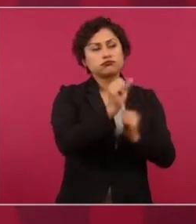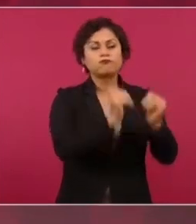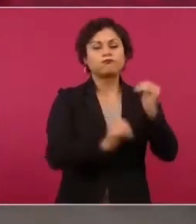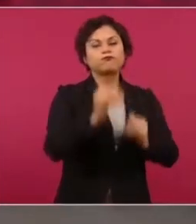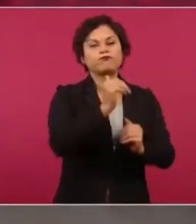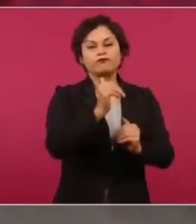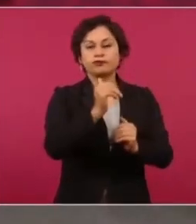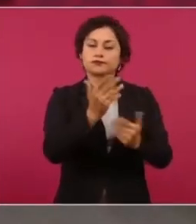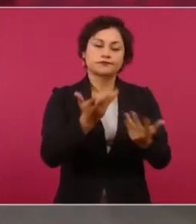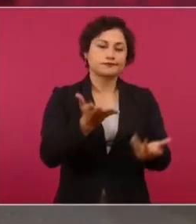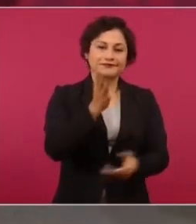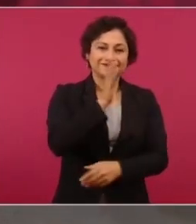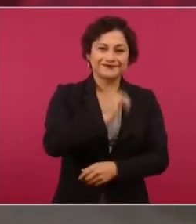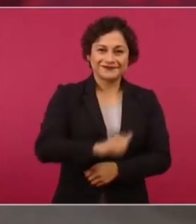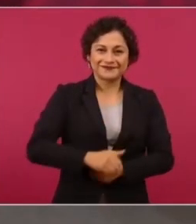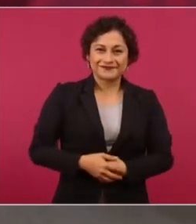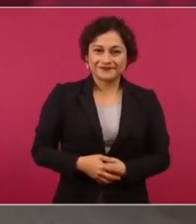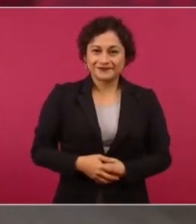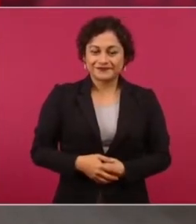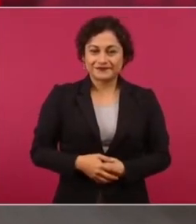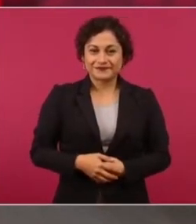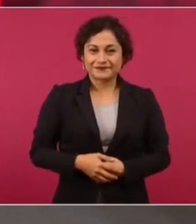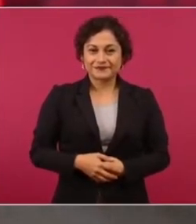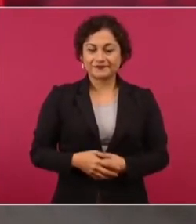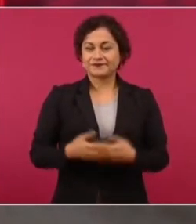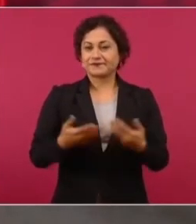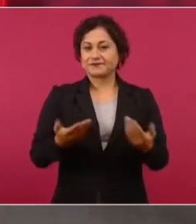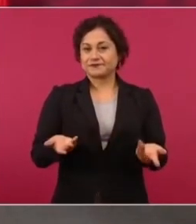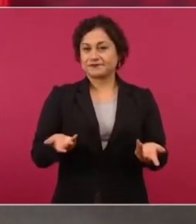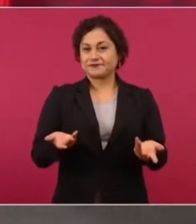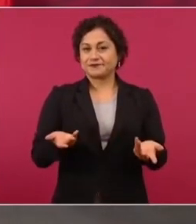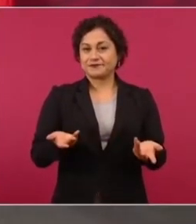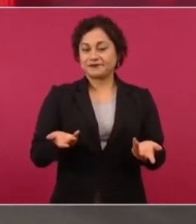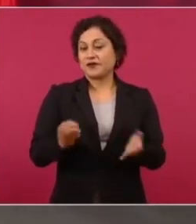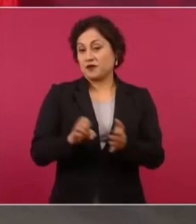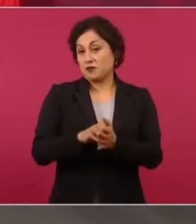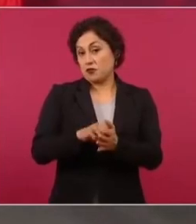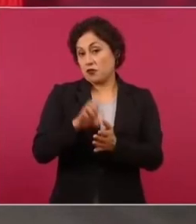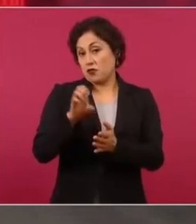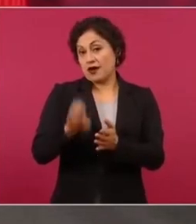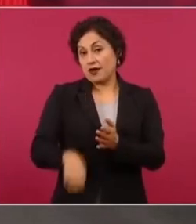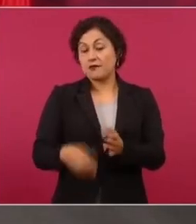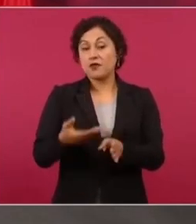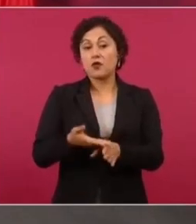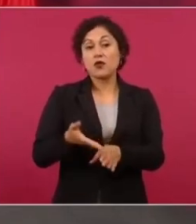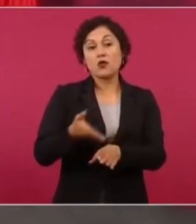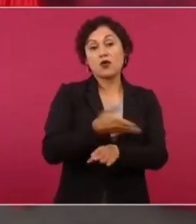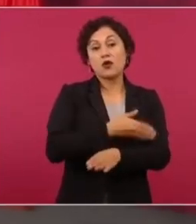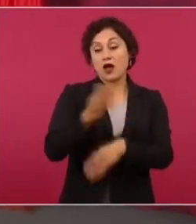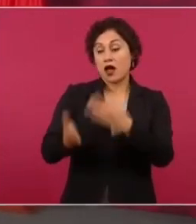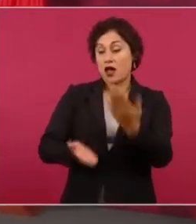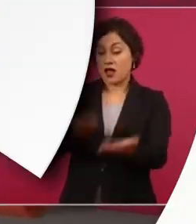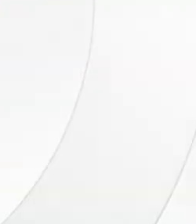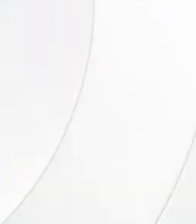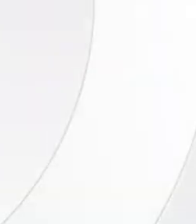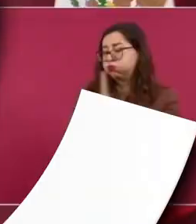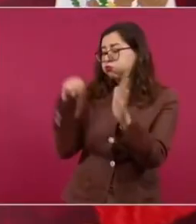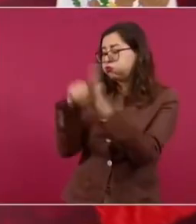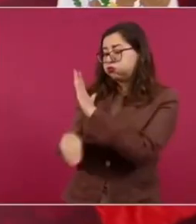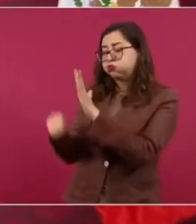No se puede, que era lo más importante, reducir.